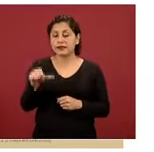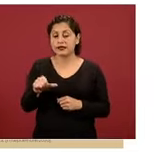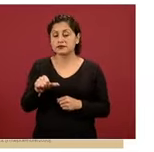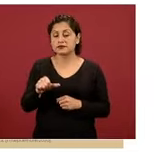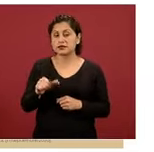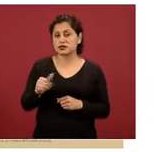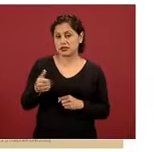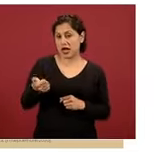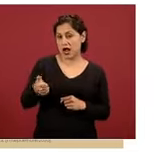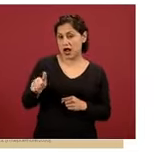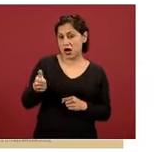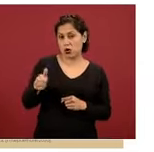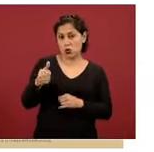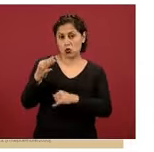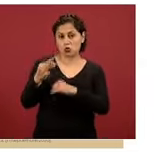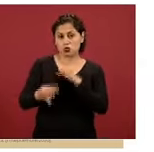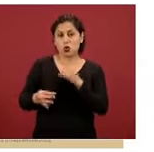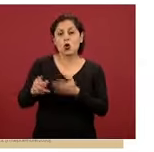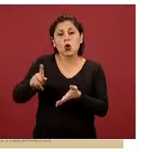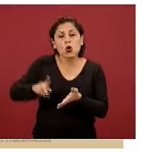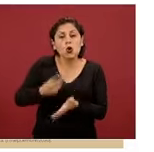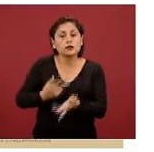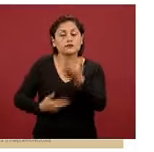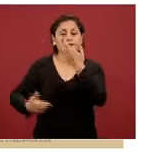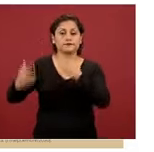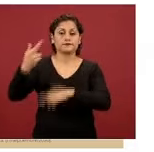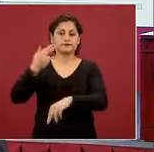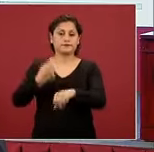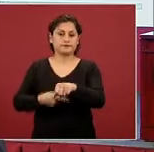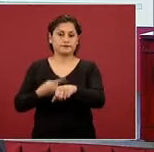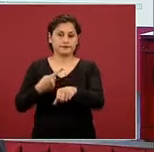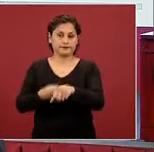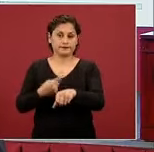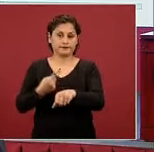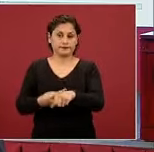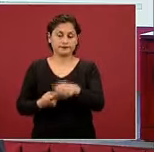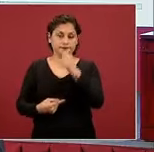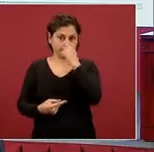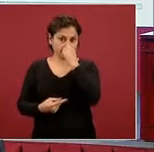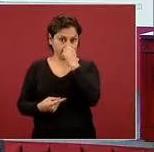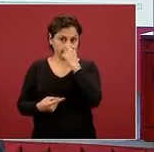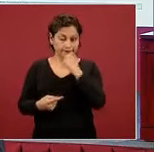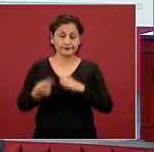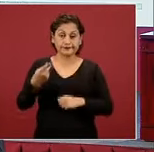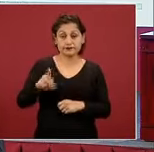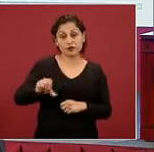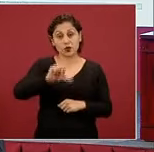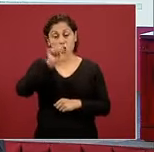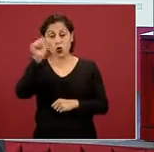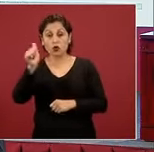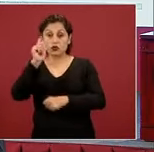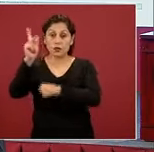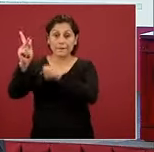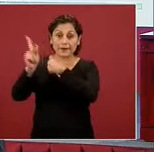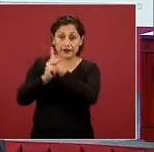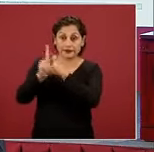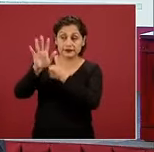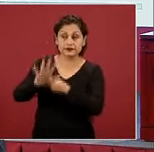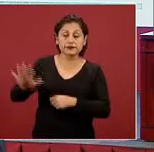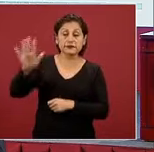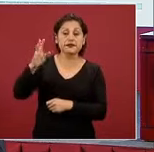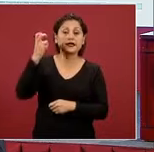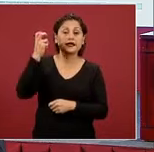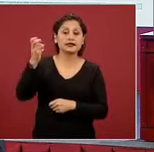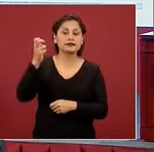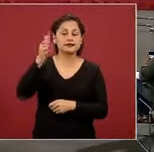finales de agosto, tiene un rebrote. Pero veamos el siguiente país europeo, que es todavía